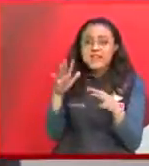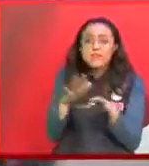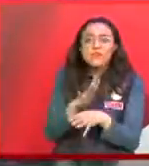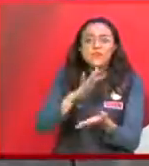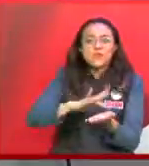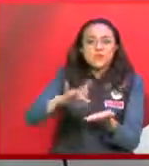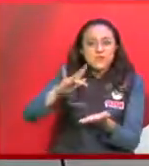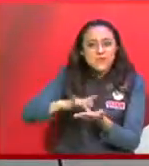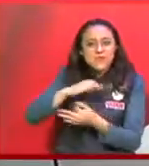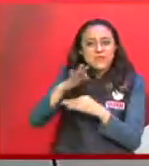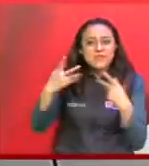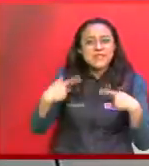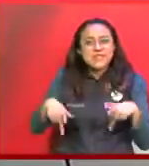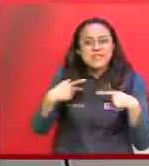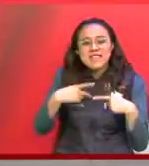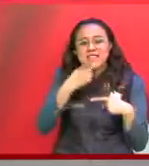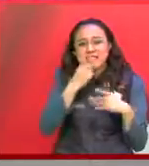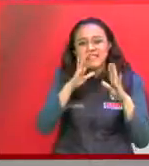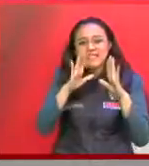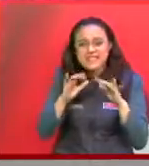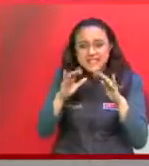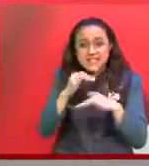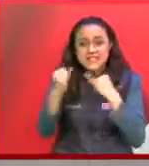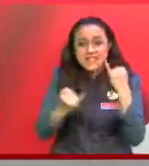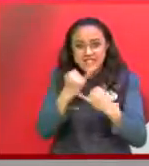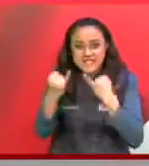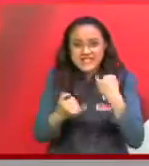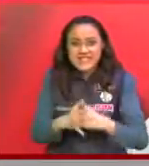los laguneros brindaron al juguetón.